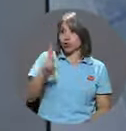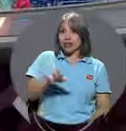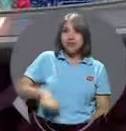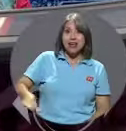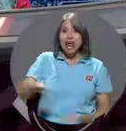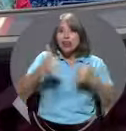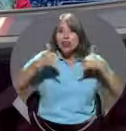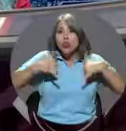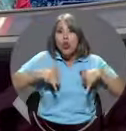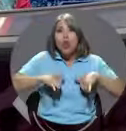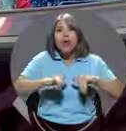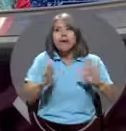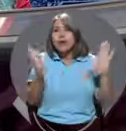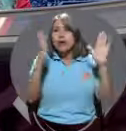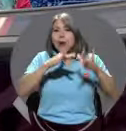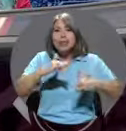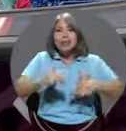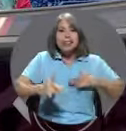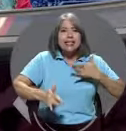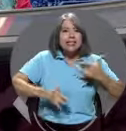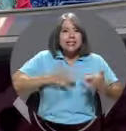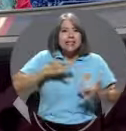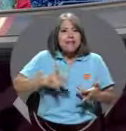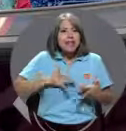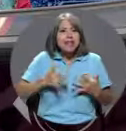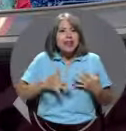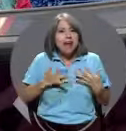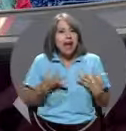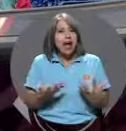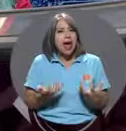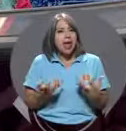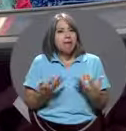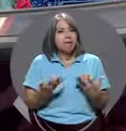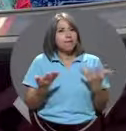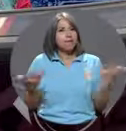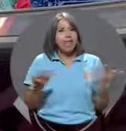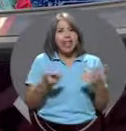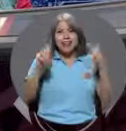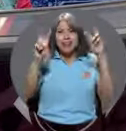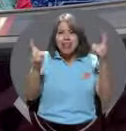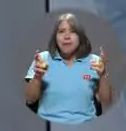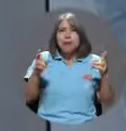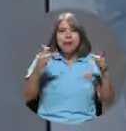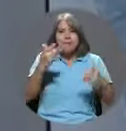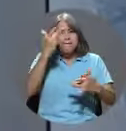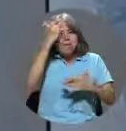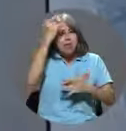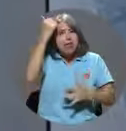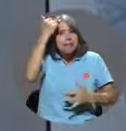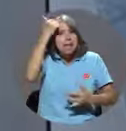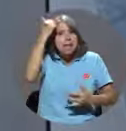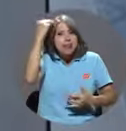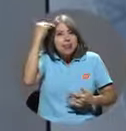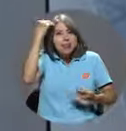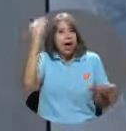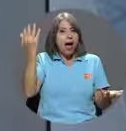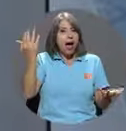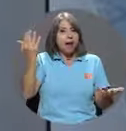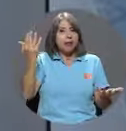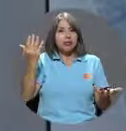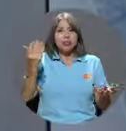en Costa Rica todavía no tenemos esa sensibilidad que deseáramos en torno al tema de las enfermedades mentales